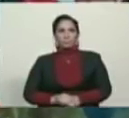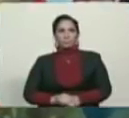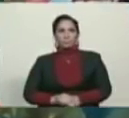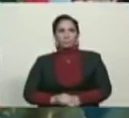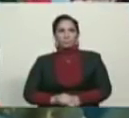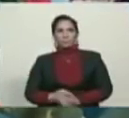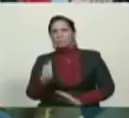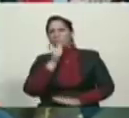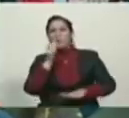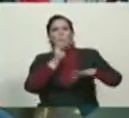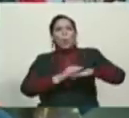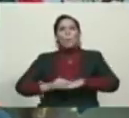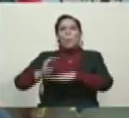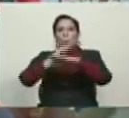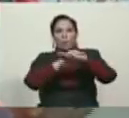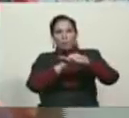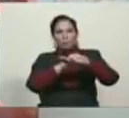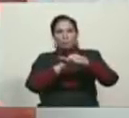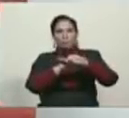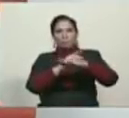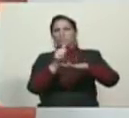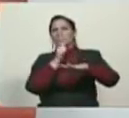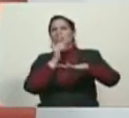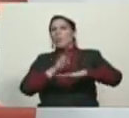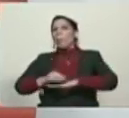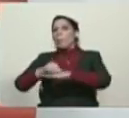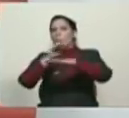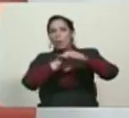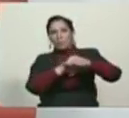¿Quién convoca? ¿Quién convoca?